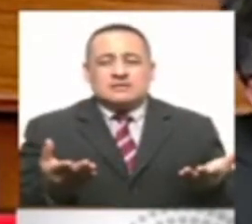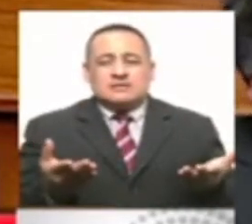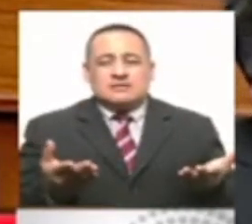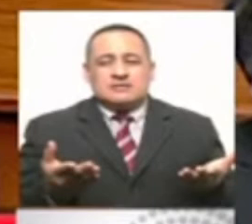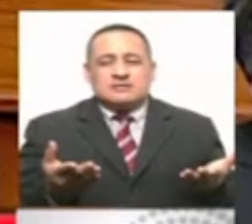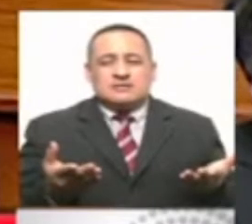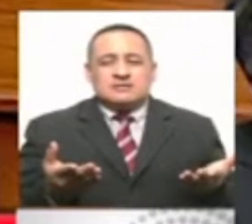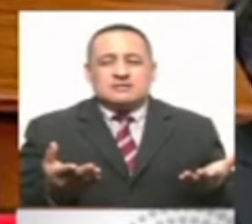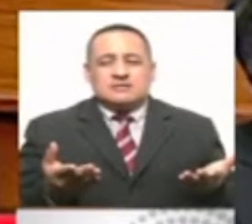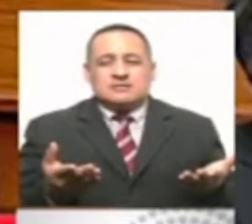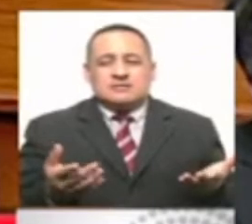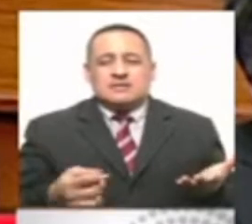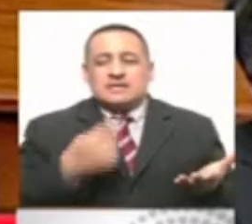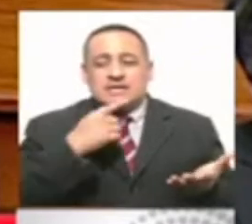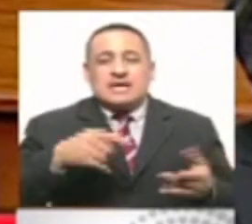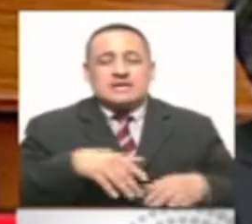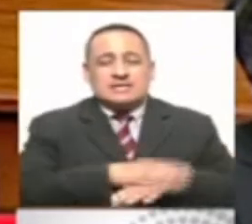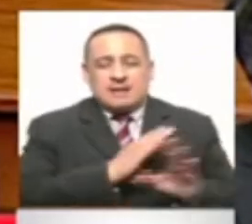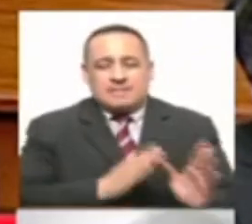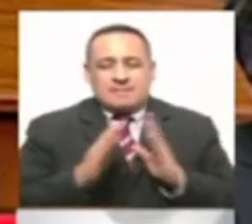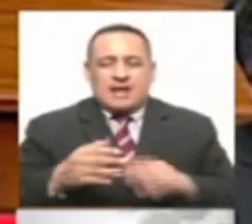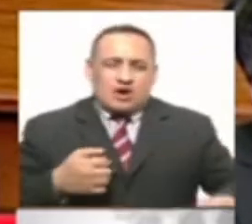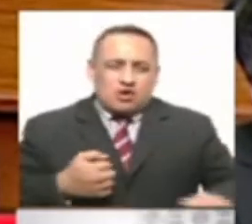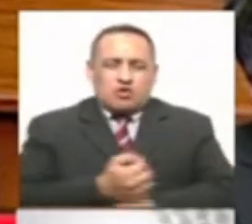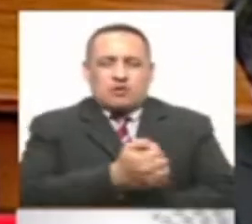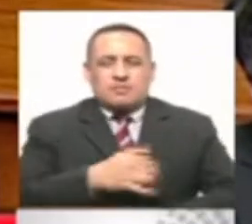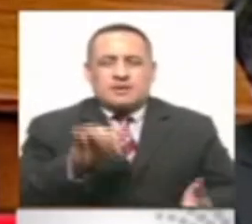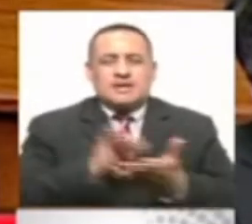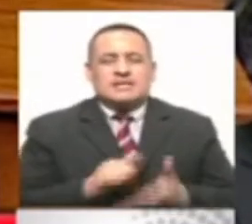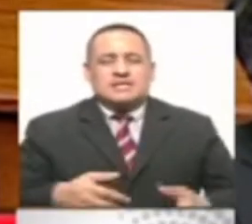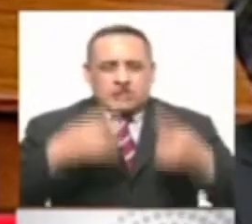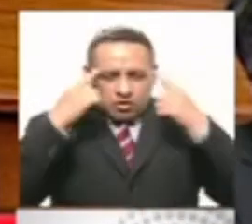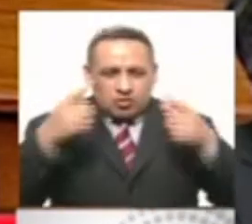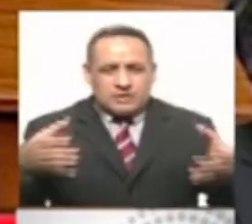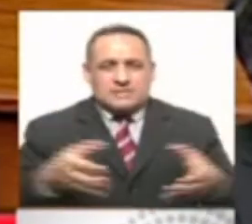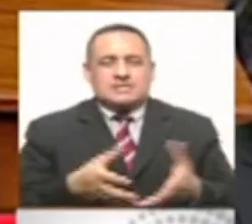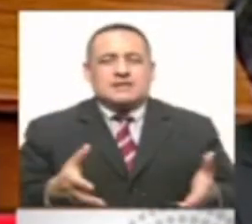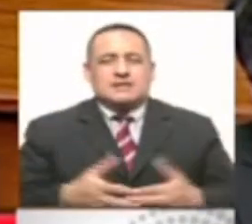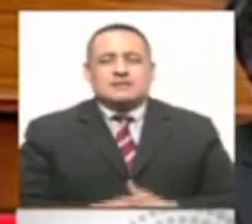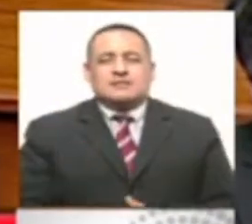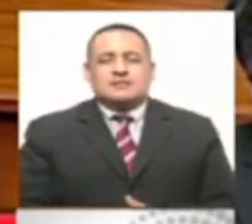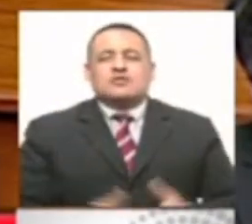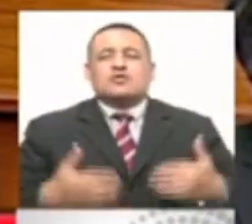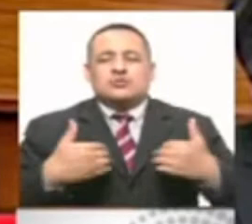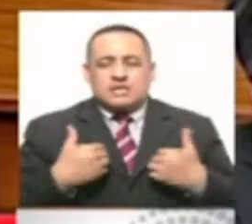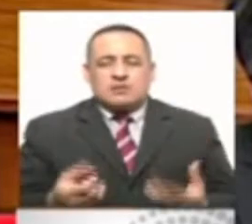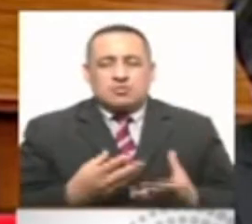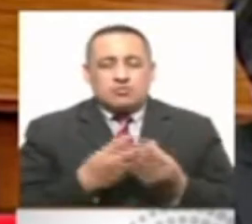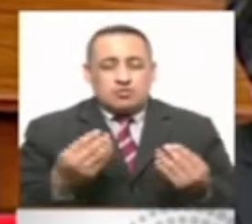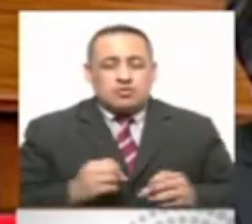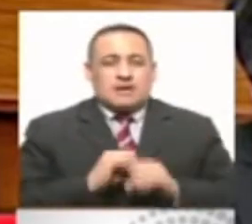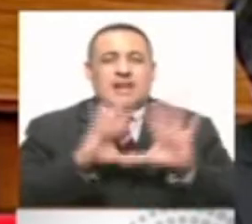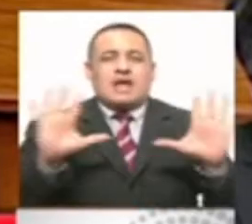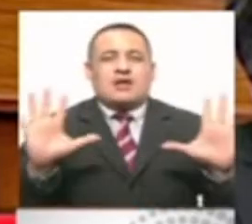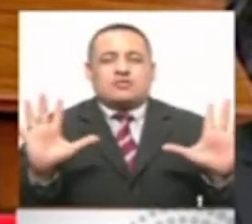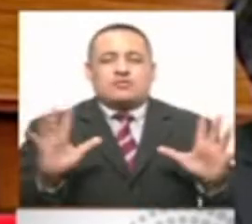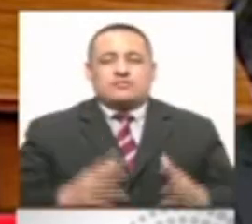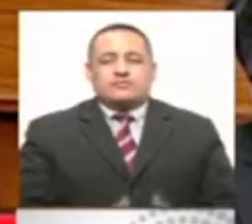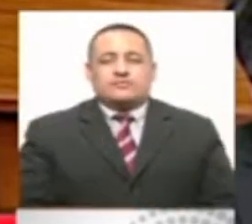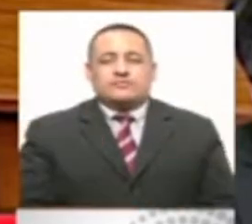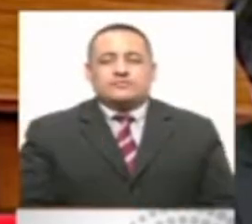y ese plan golpista que tienen concretizar, lo tenemos muy en claro.